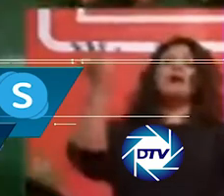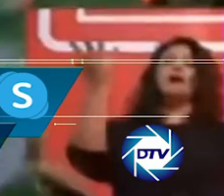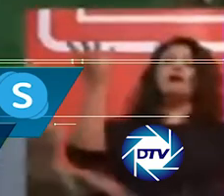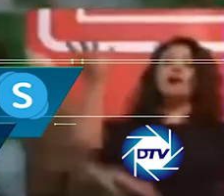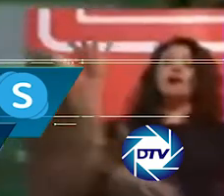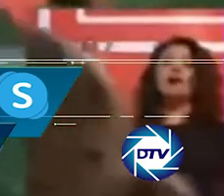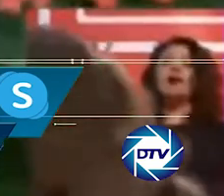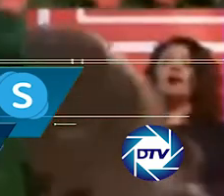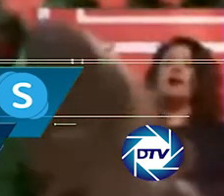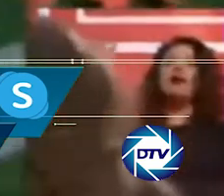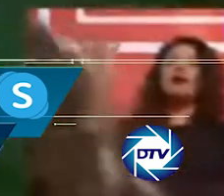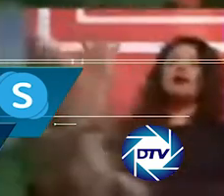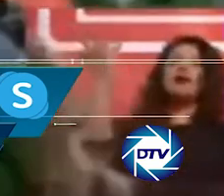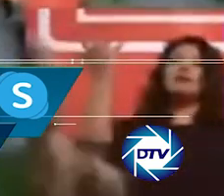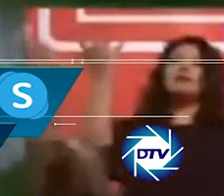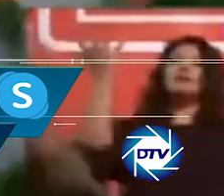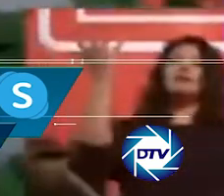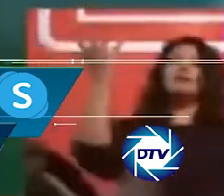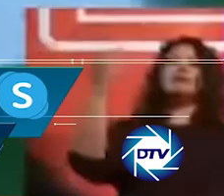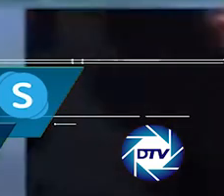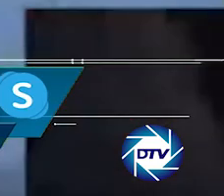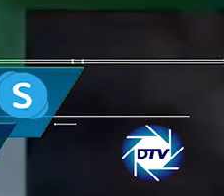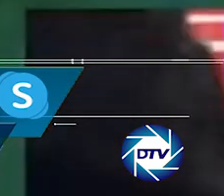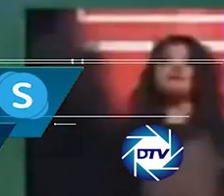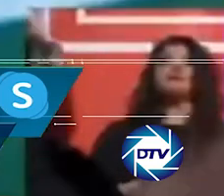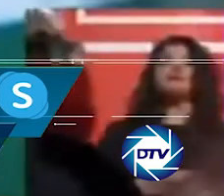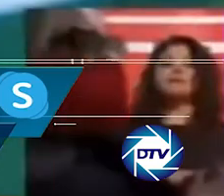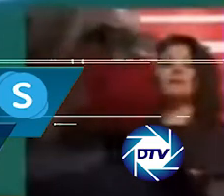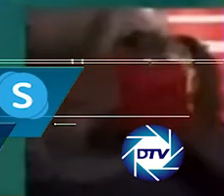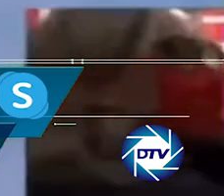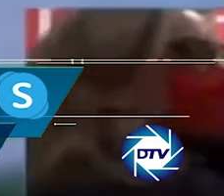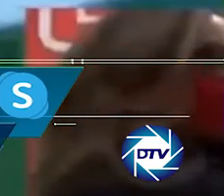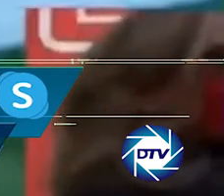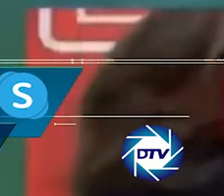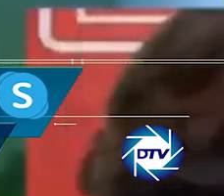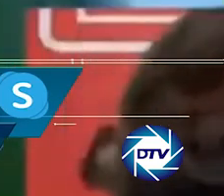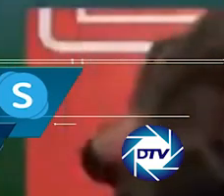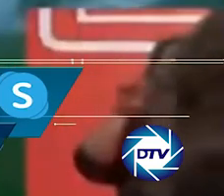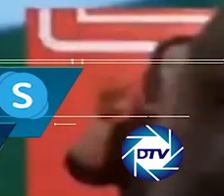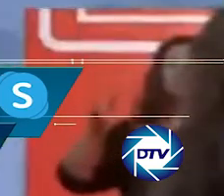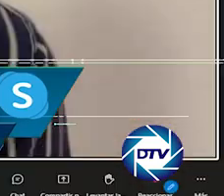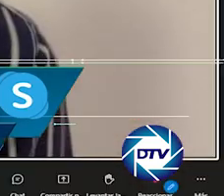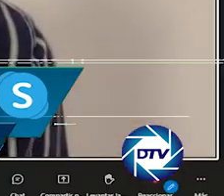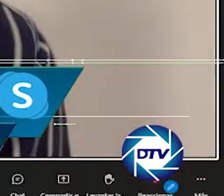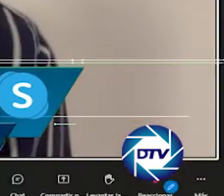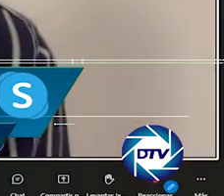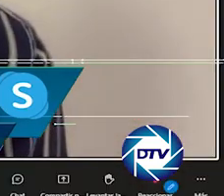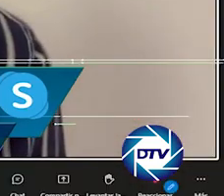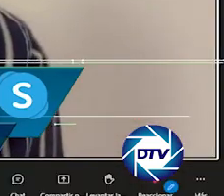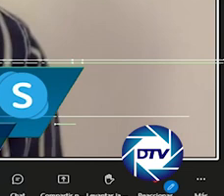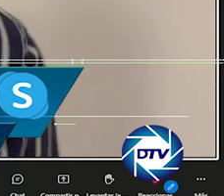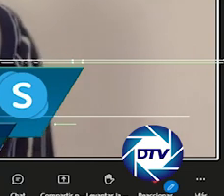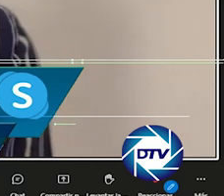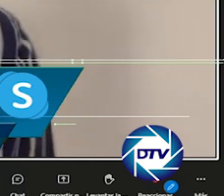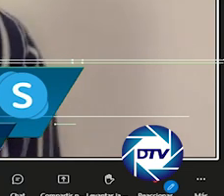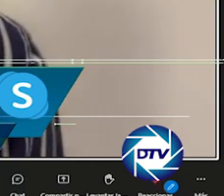que la candidata fuera Susana Díaz, que a lo mejor le hubiese convenido más, porque para perder, pues casi pierdes con tu oponente del pasado, que ya